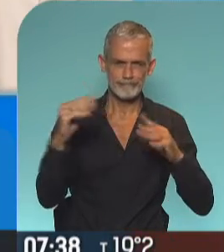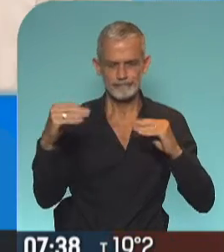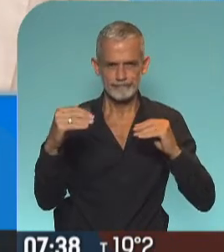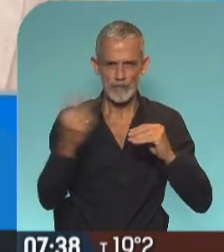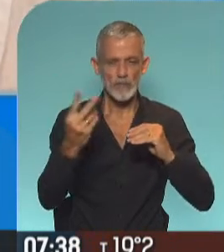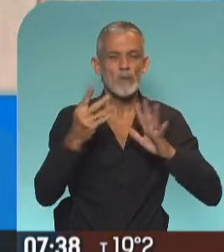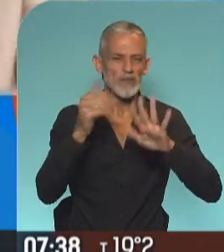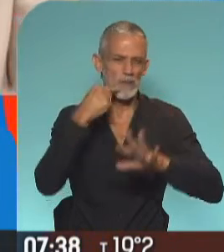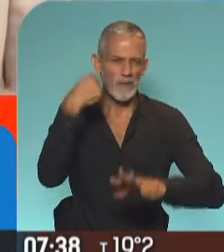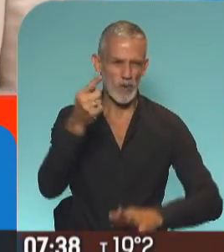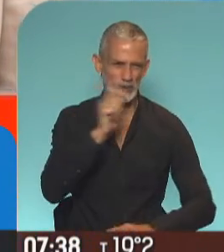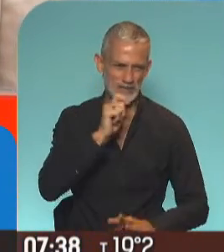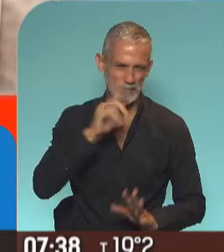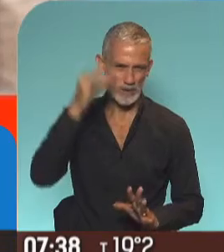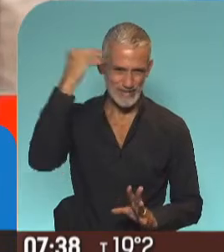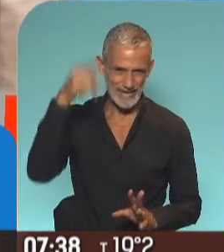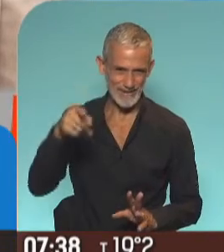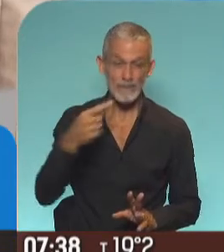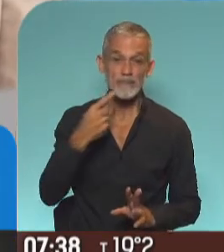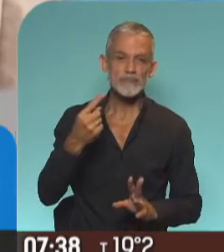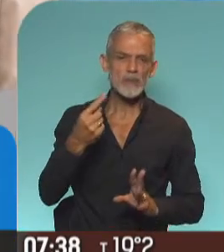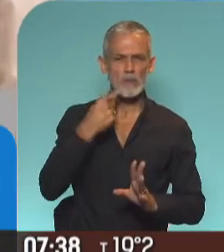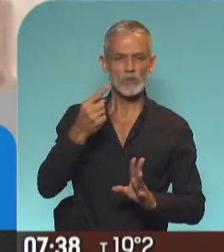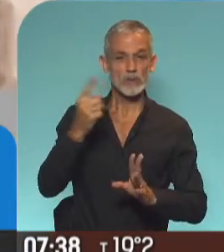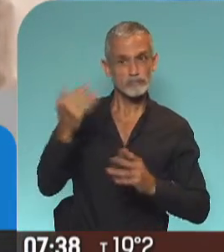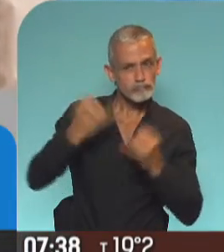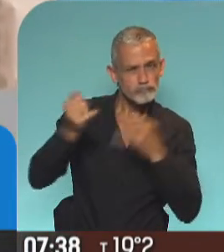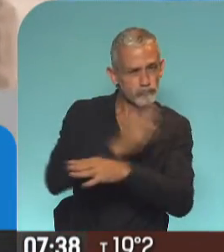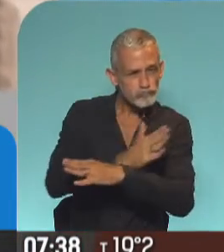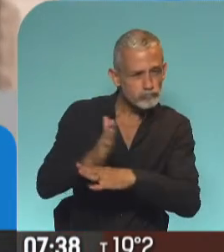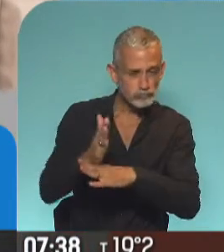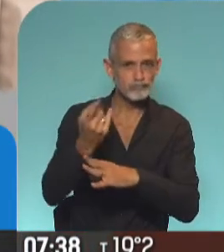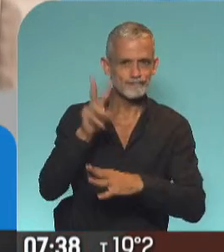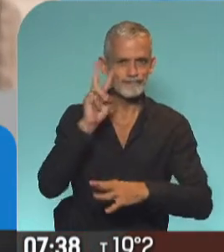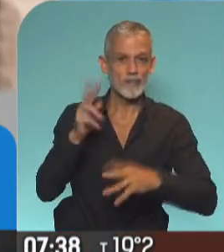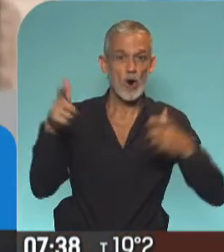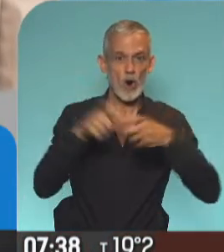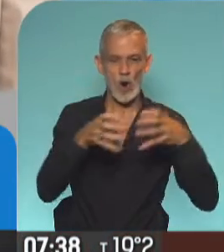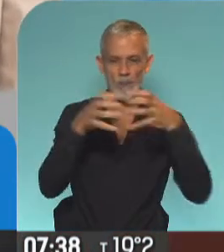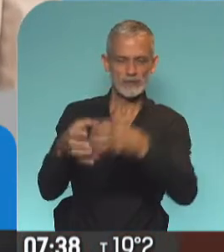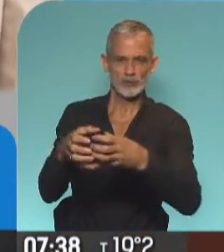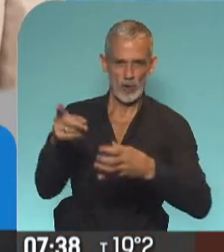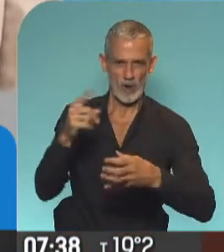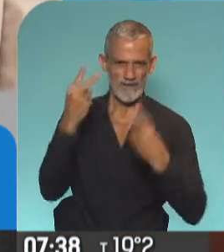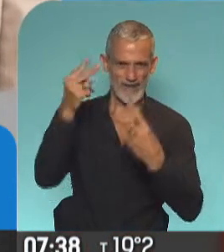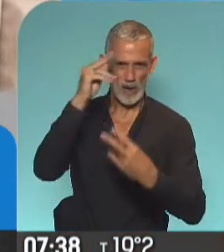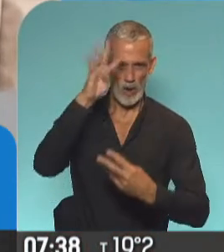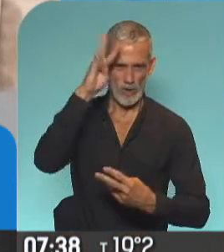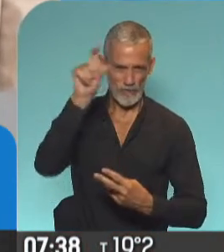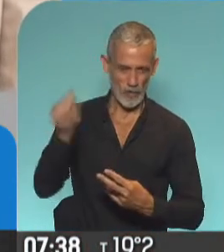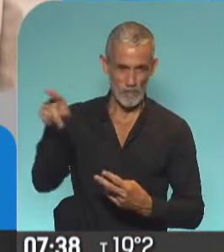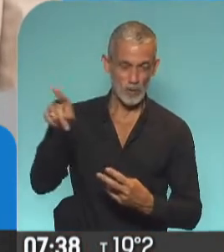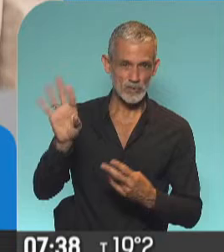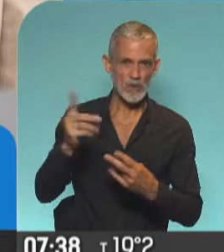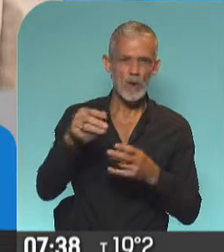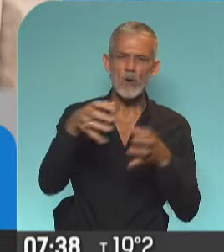lo escuchamos. La consulta es la siguiente. Usted está relatando justamente todo lo que vio la comisión que visitó la provincia. Ahora, desde